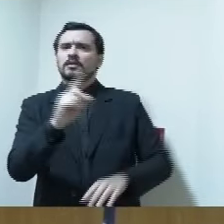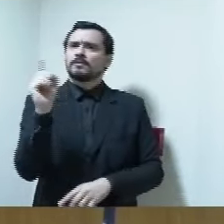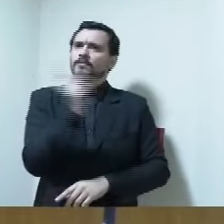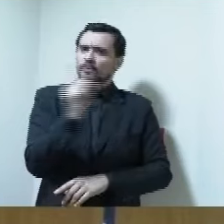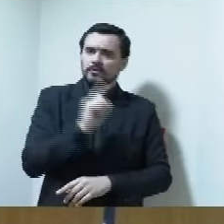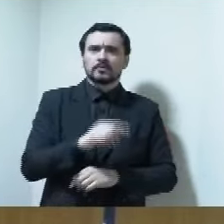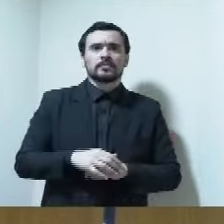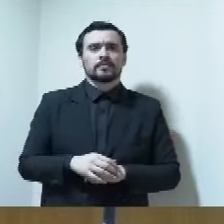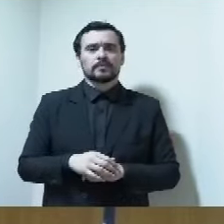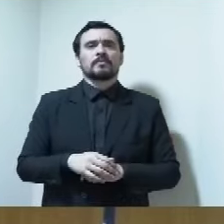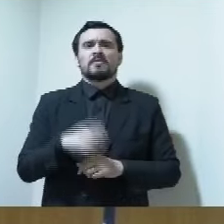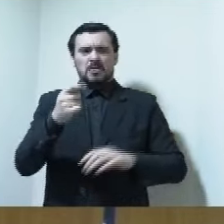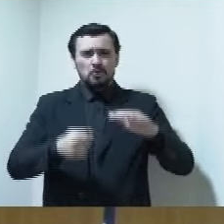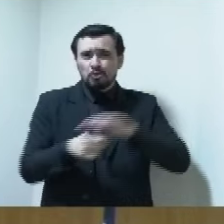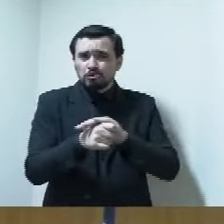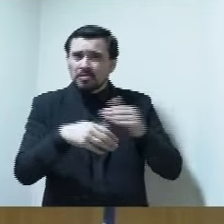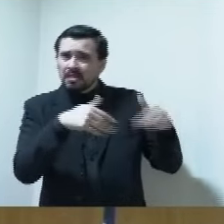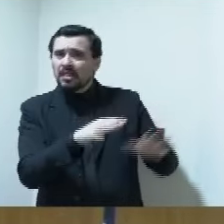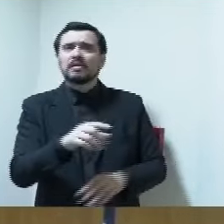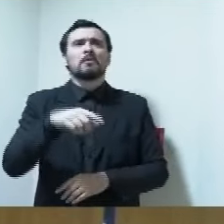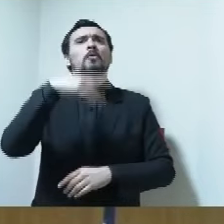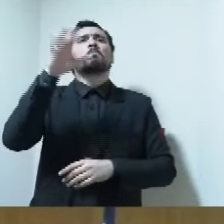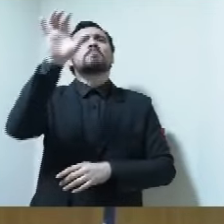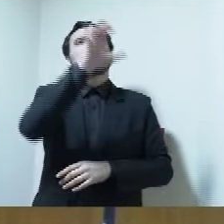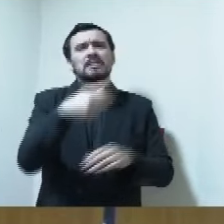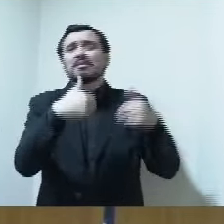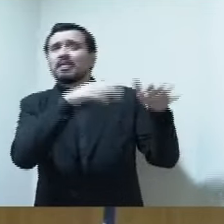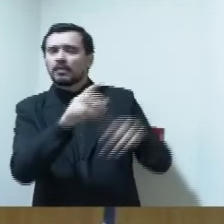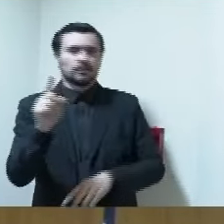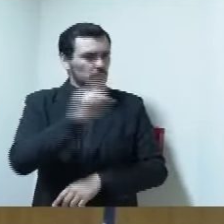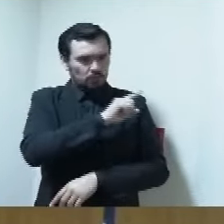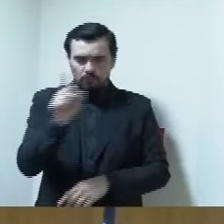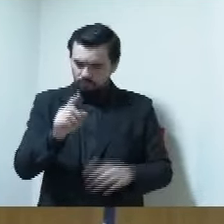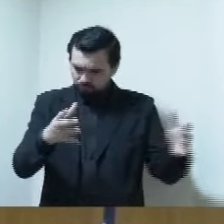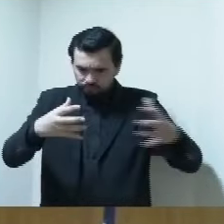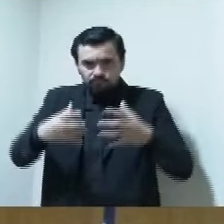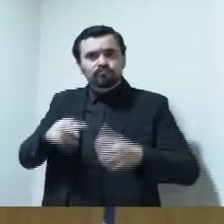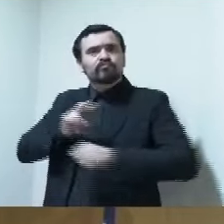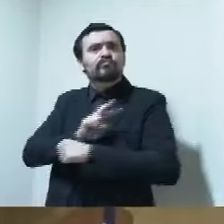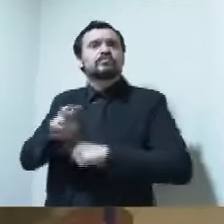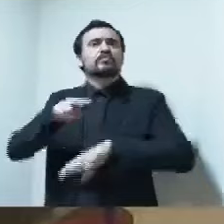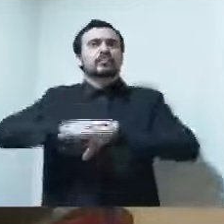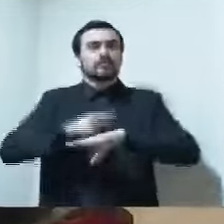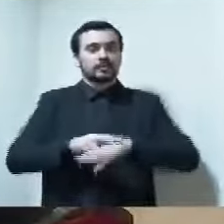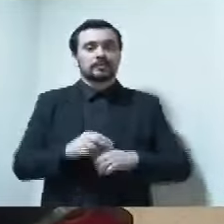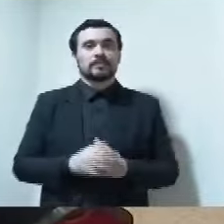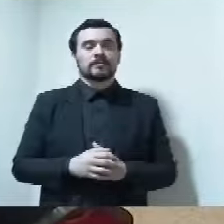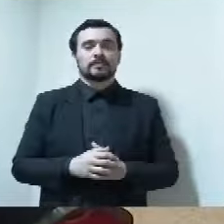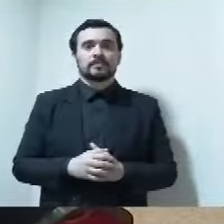países, a la corrupción o, como en el caso de nuestras penitenciarías, al crimen organizado.